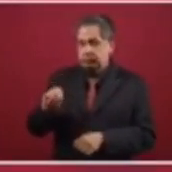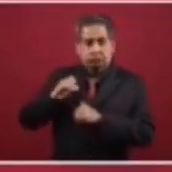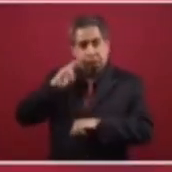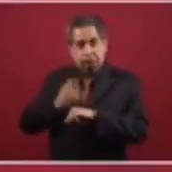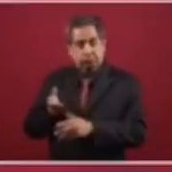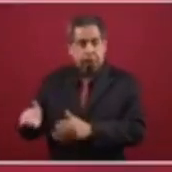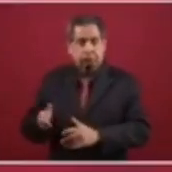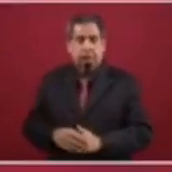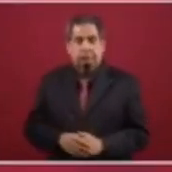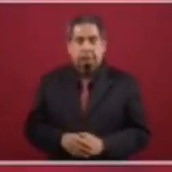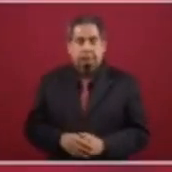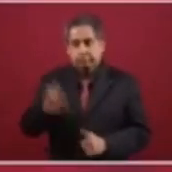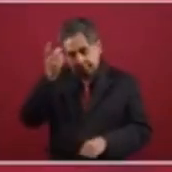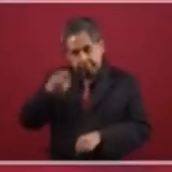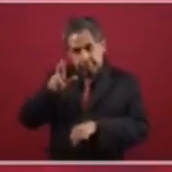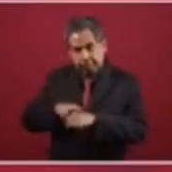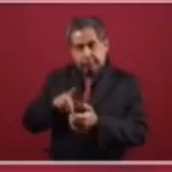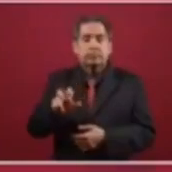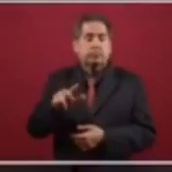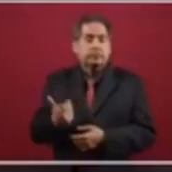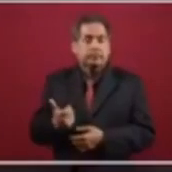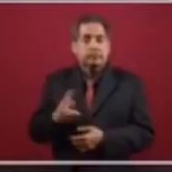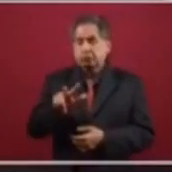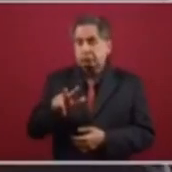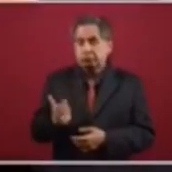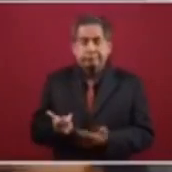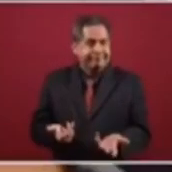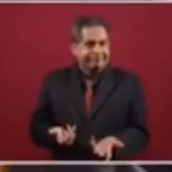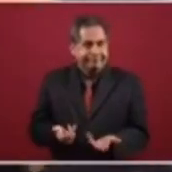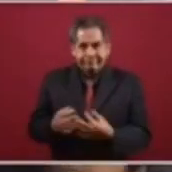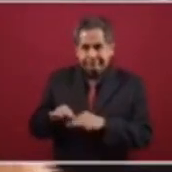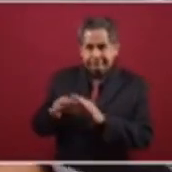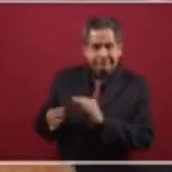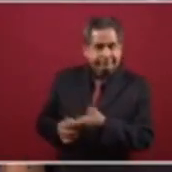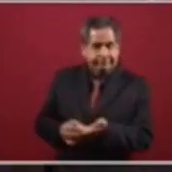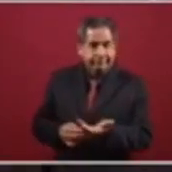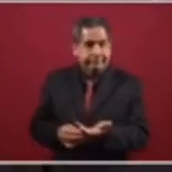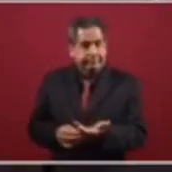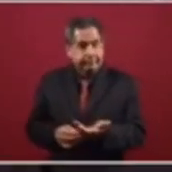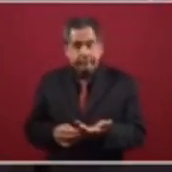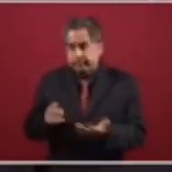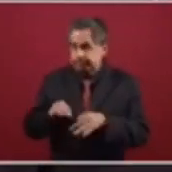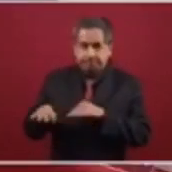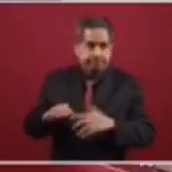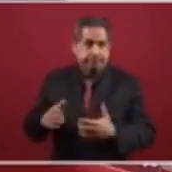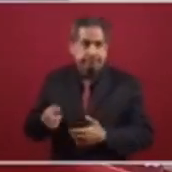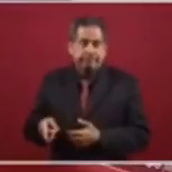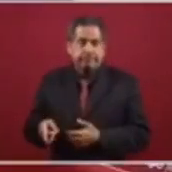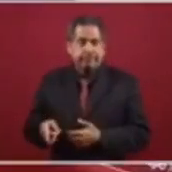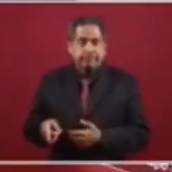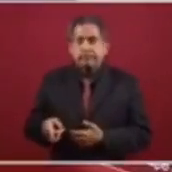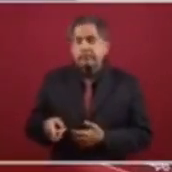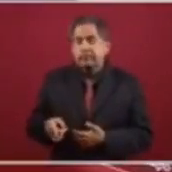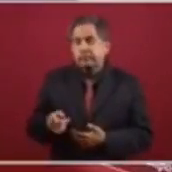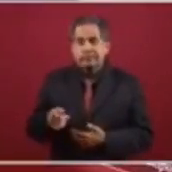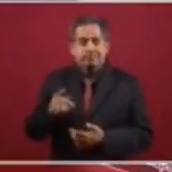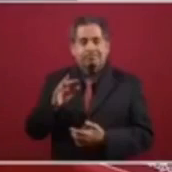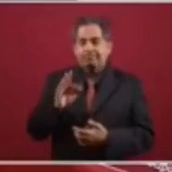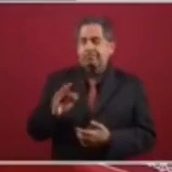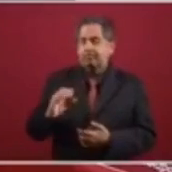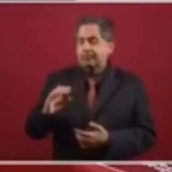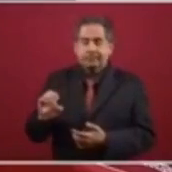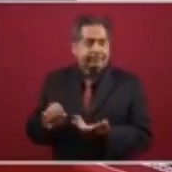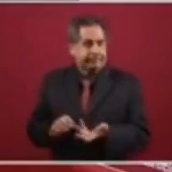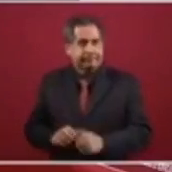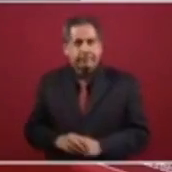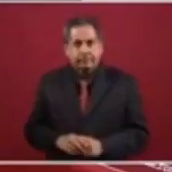sea como sea, el se las metimos doblada, camarada. Muy importante toda esa labor del Fondo de Cultura